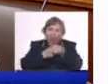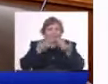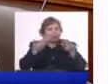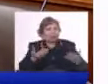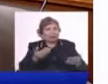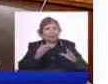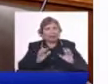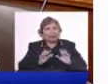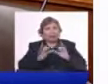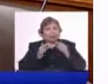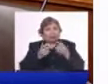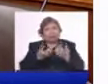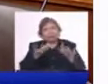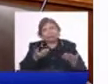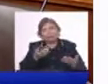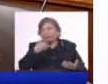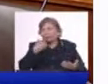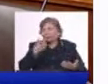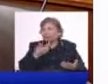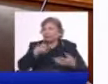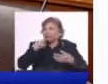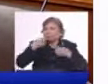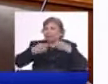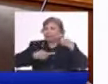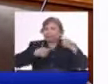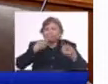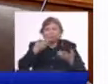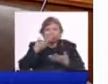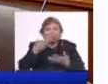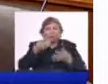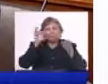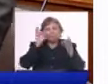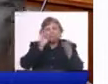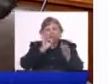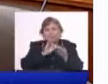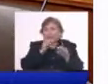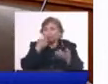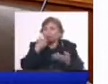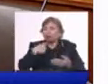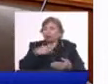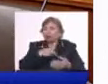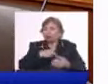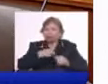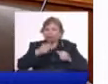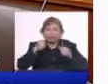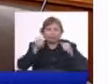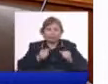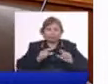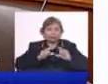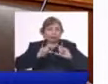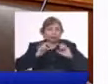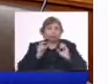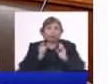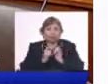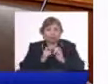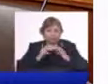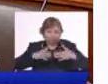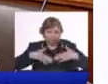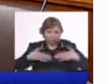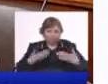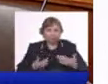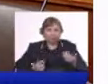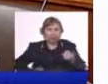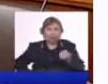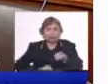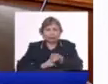señor presidente, que manifestamos precisamente nuestra posición de esta bancada en poder